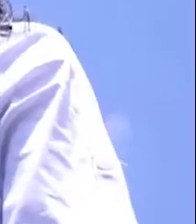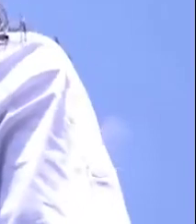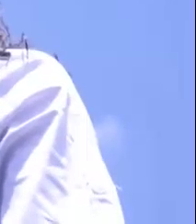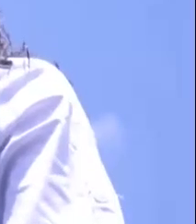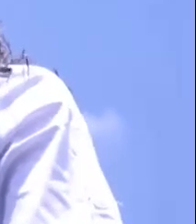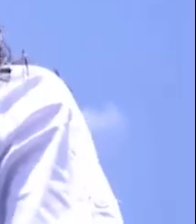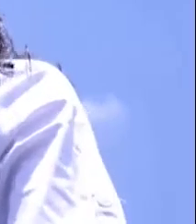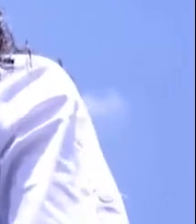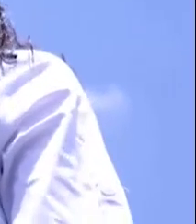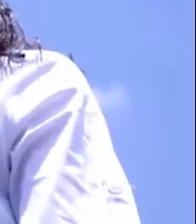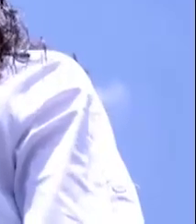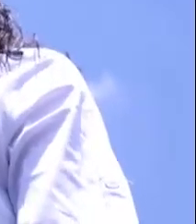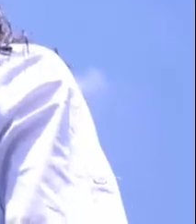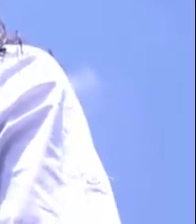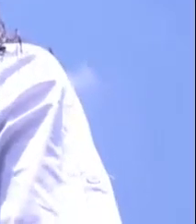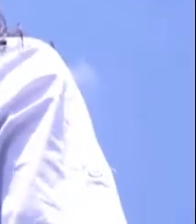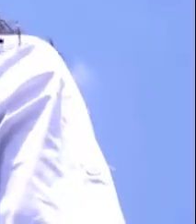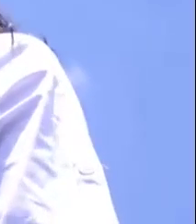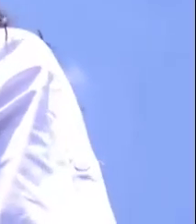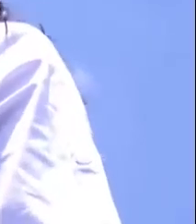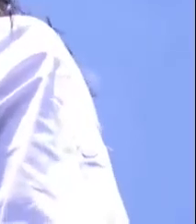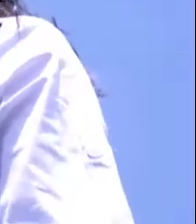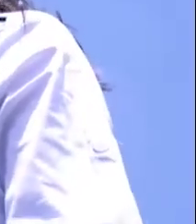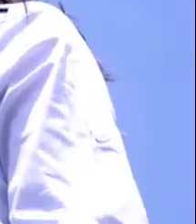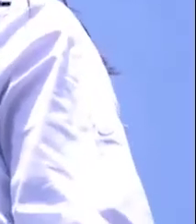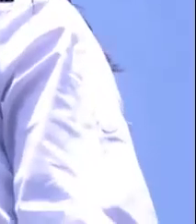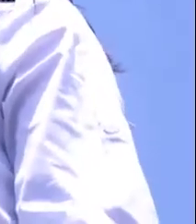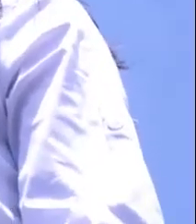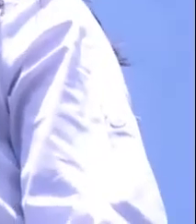yo tuve que perder un brazo para poder vivir